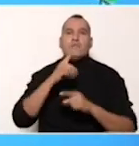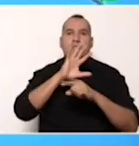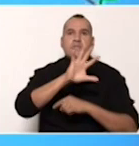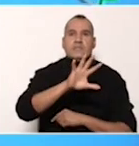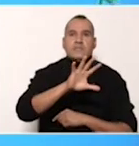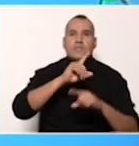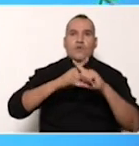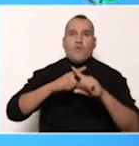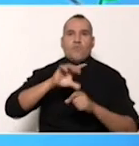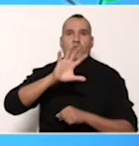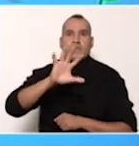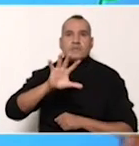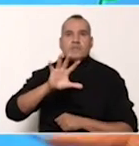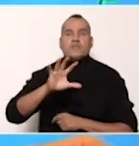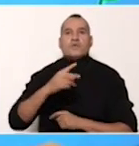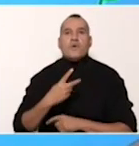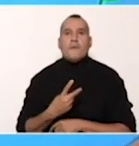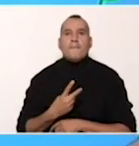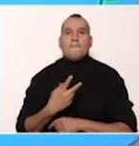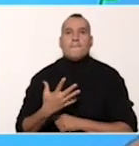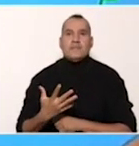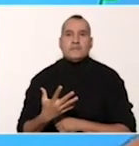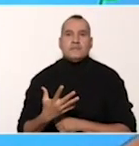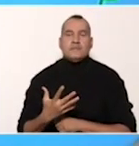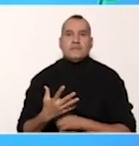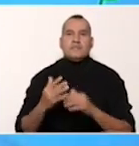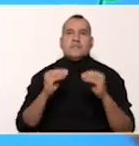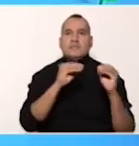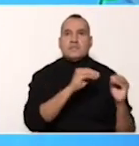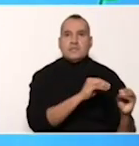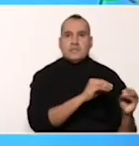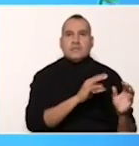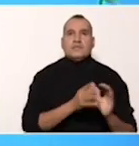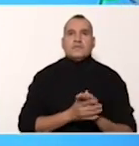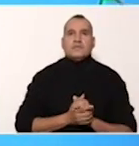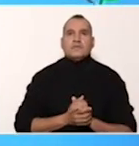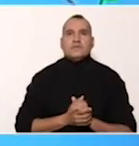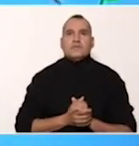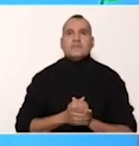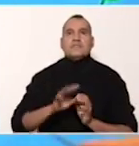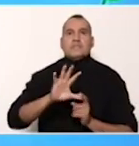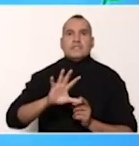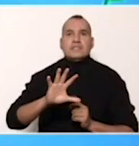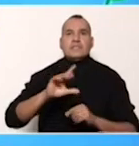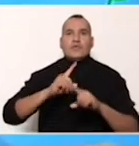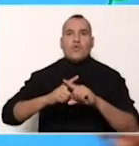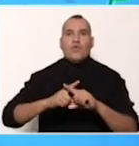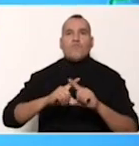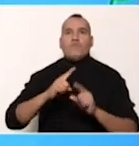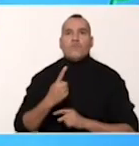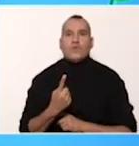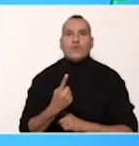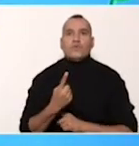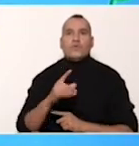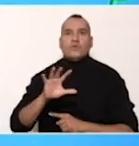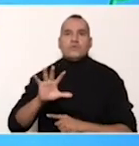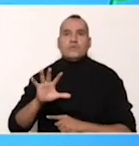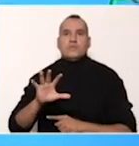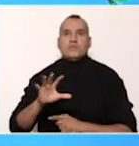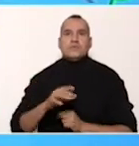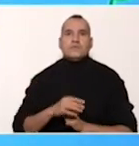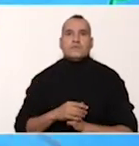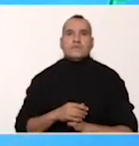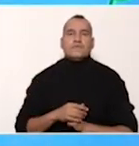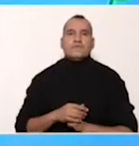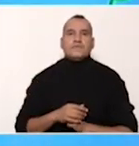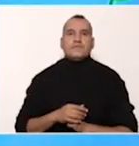25. Menos por más da menos, pasa para acá con más. 5 por 1, 5. Este que no tiene